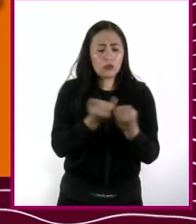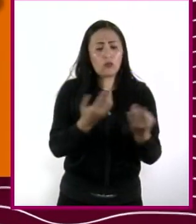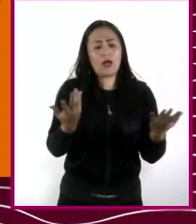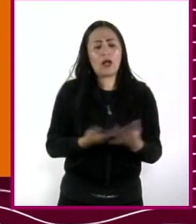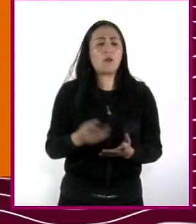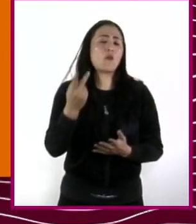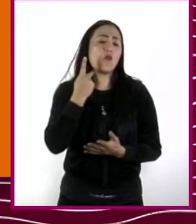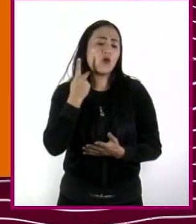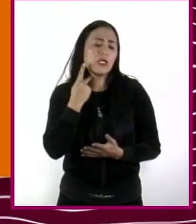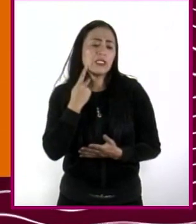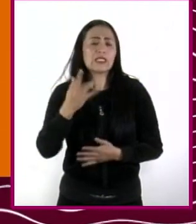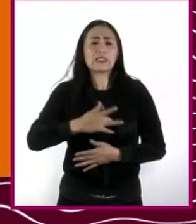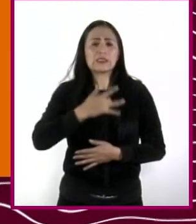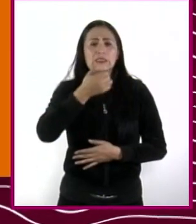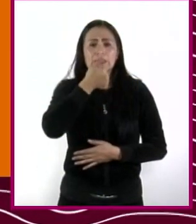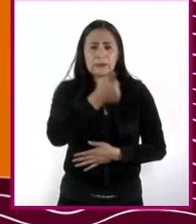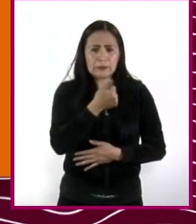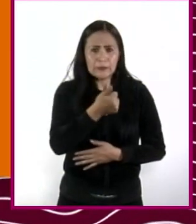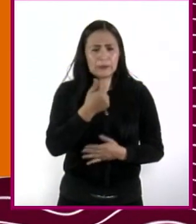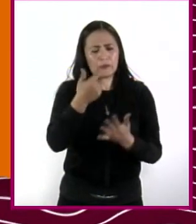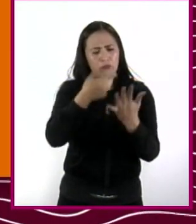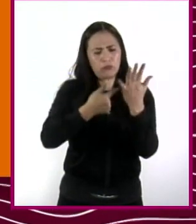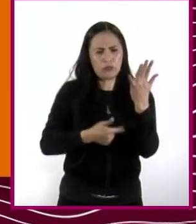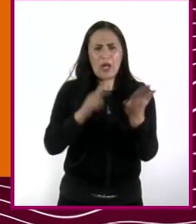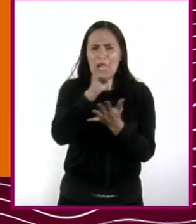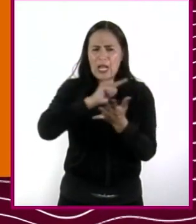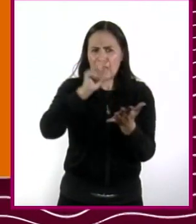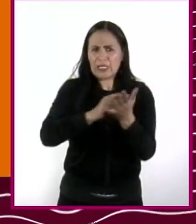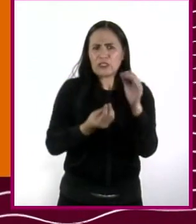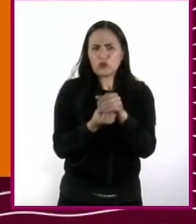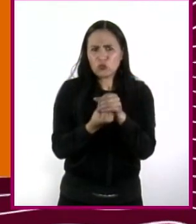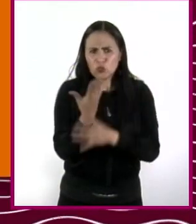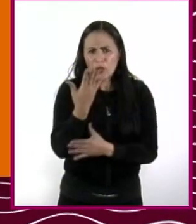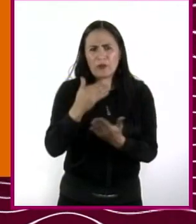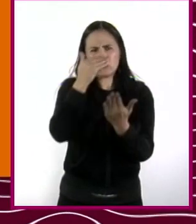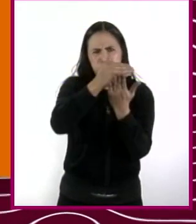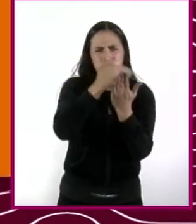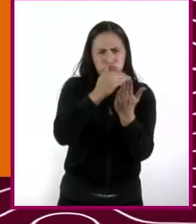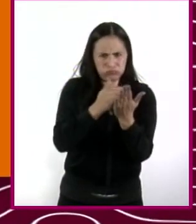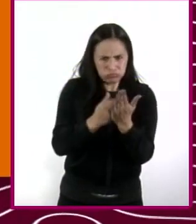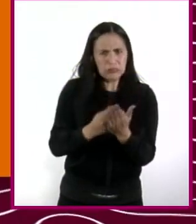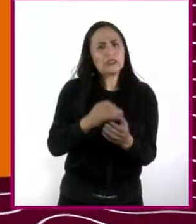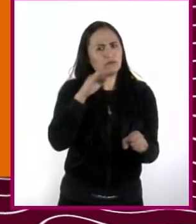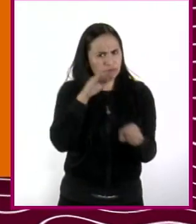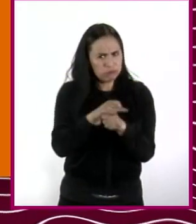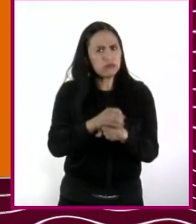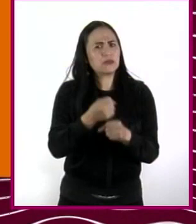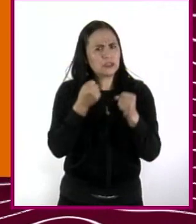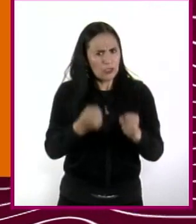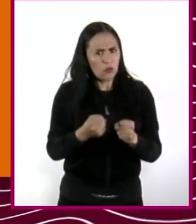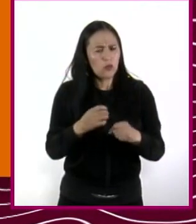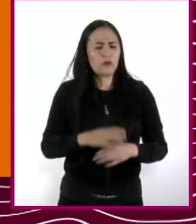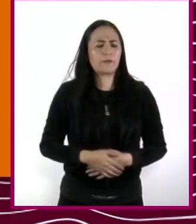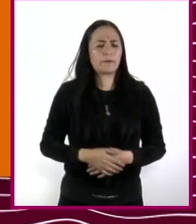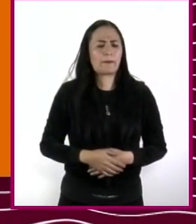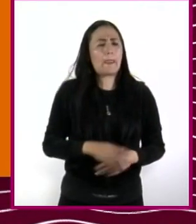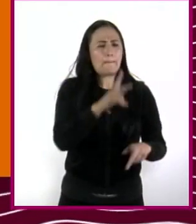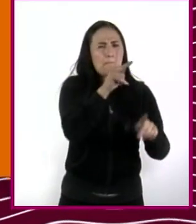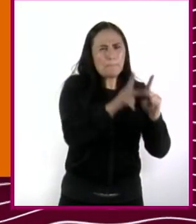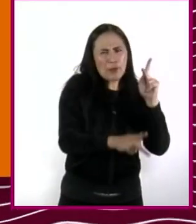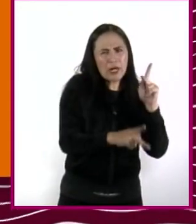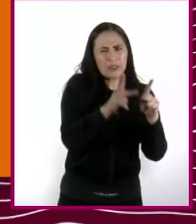de políticas de bienestar y garantías de otros servicios sociales. Pese a que en una primera fase